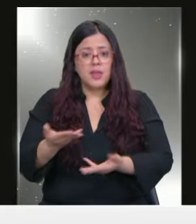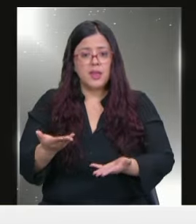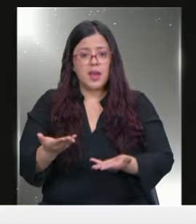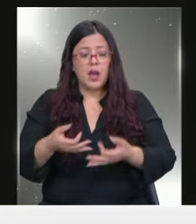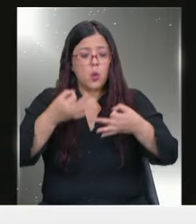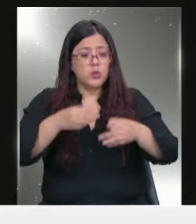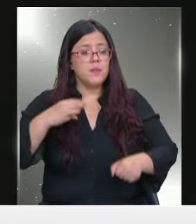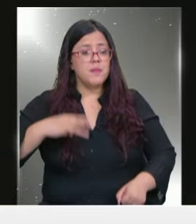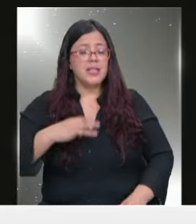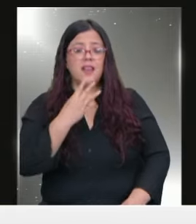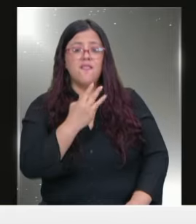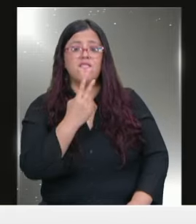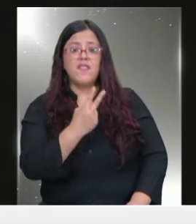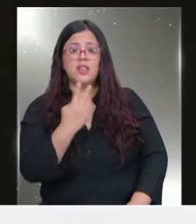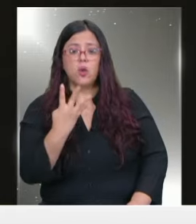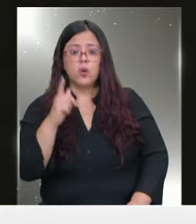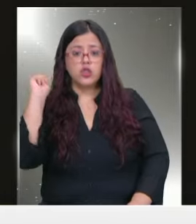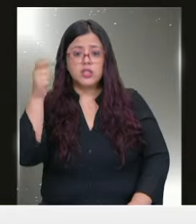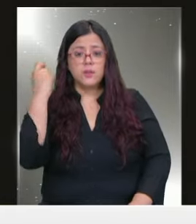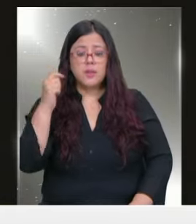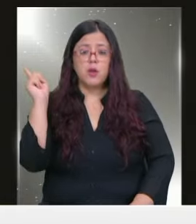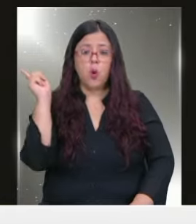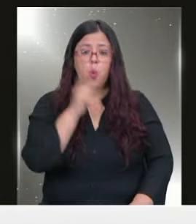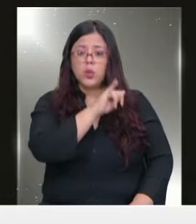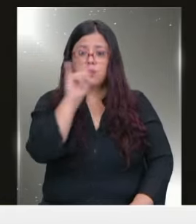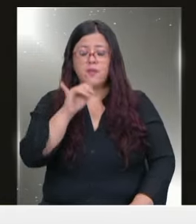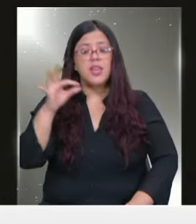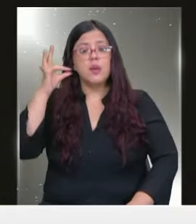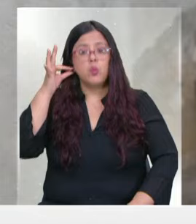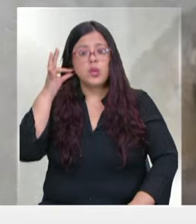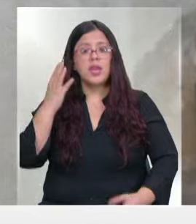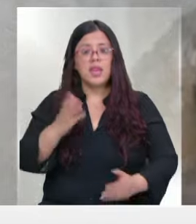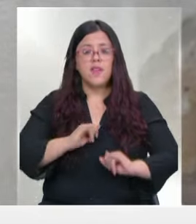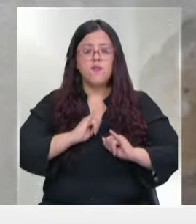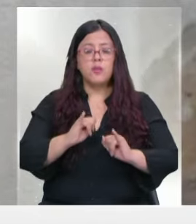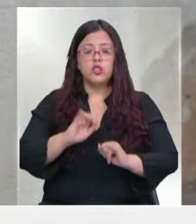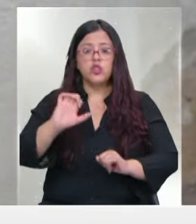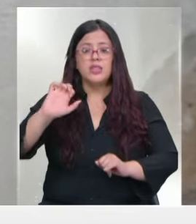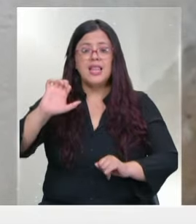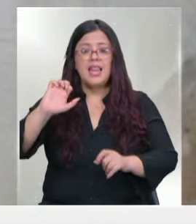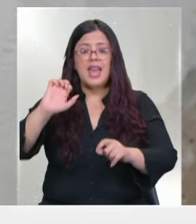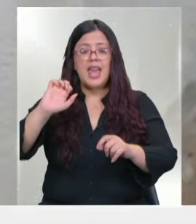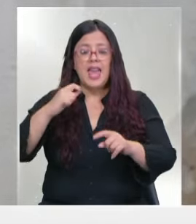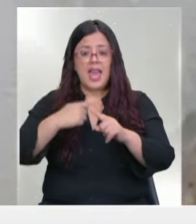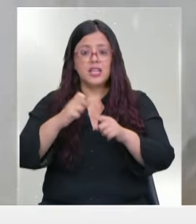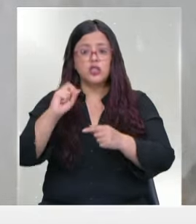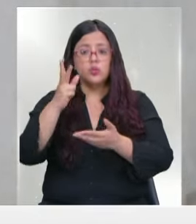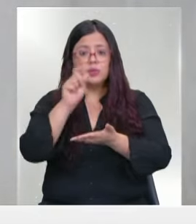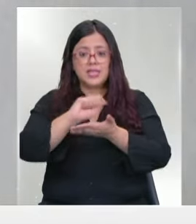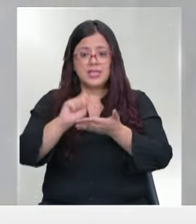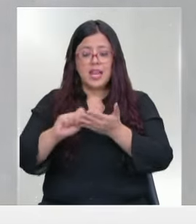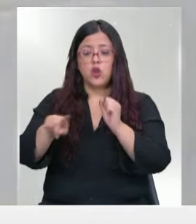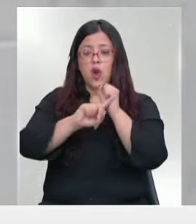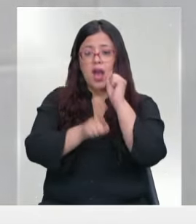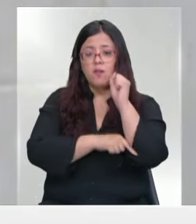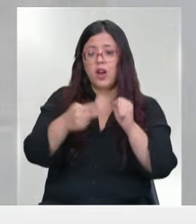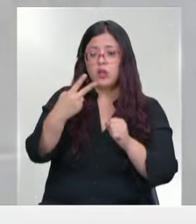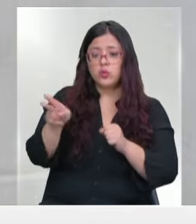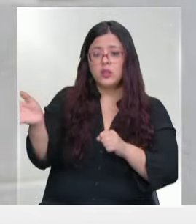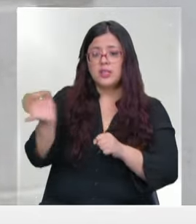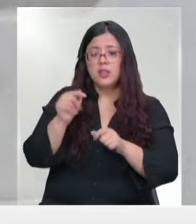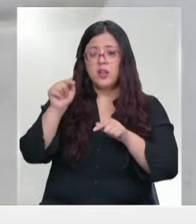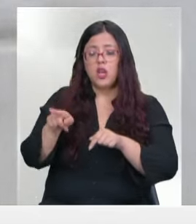Ese día martes 24 de septiembre fue la última vez que la denunciante tuvo noticias del ex subsecretario. Su abogado asegura que tras